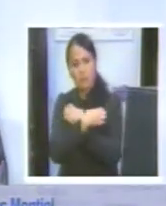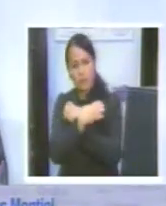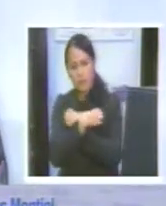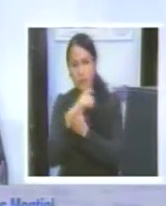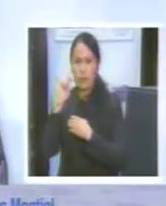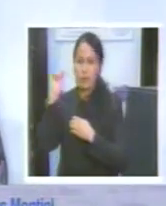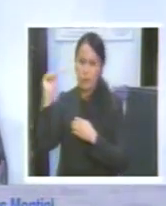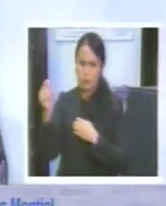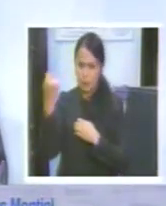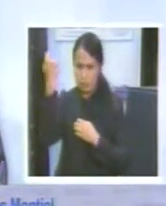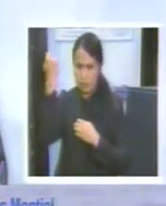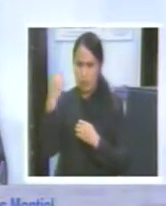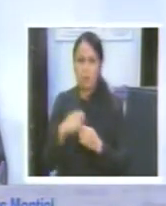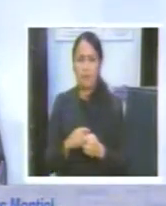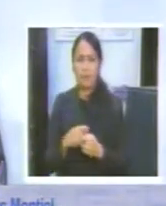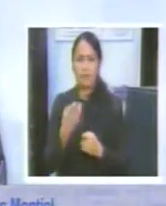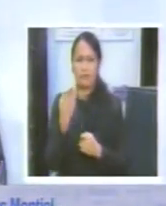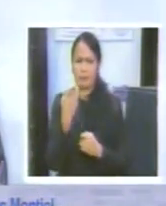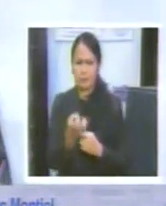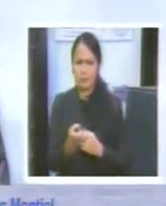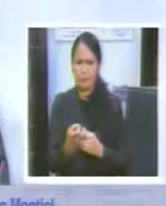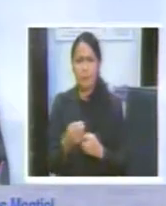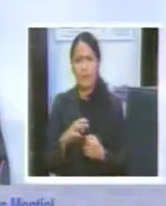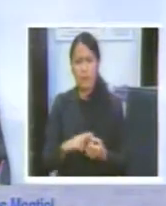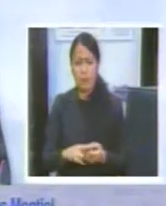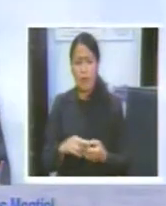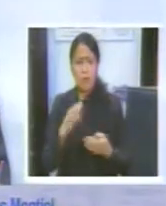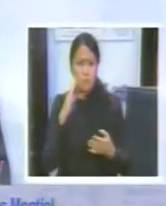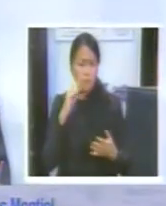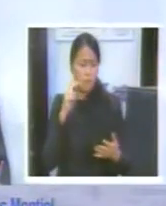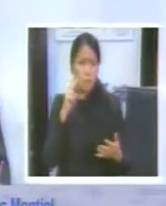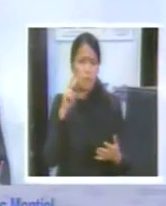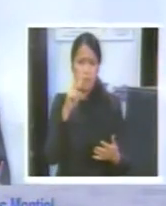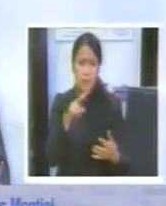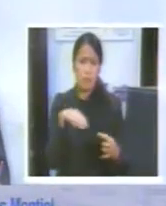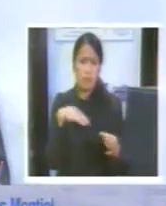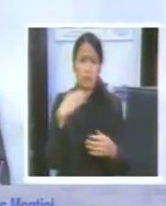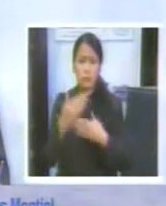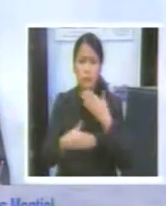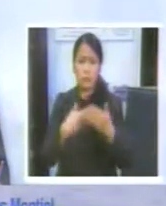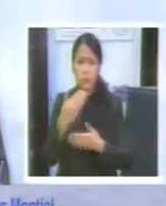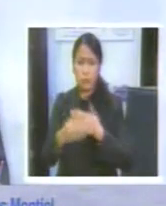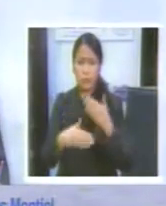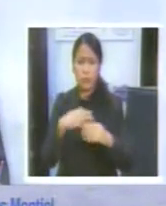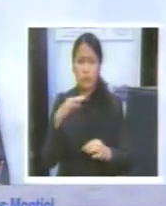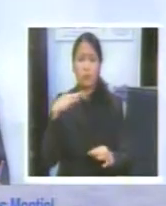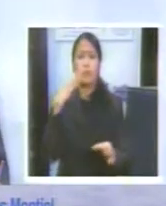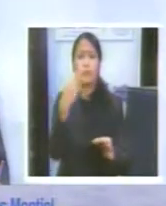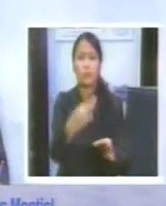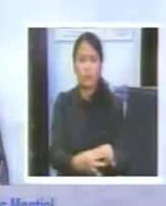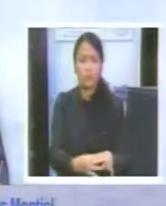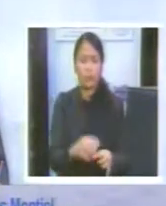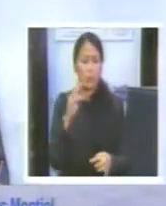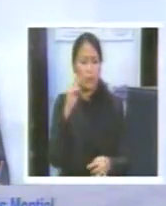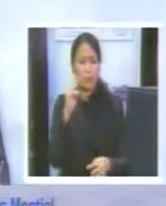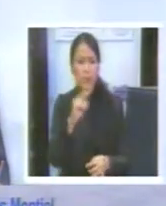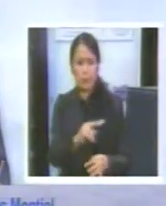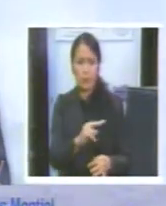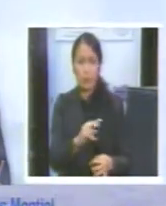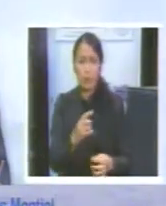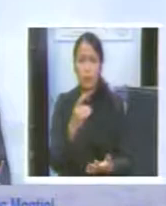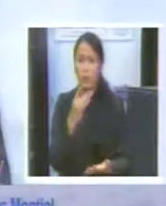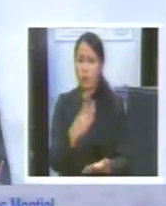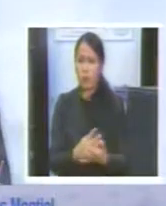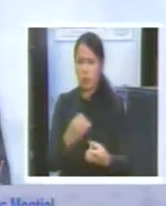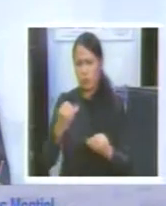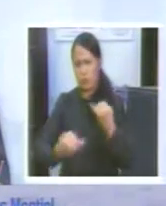tecnológico. En ese sentido, los resultados ya obtenidos o que puedan obtenerse a mediano y largo plazo no deberían de